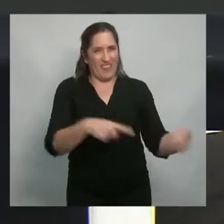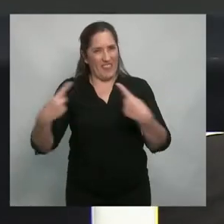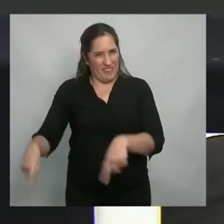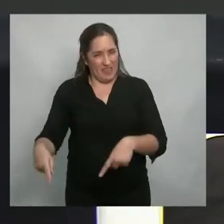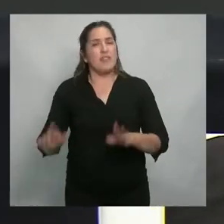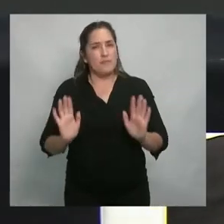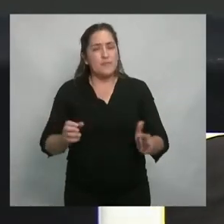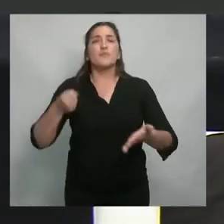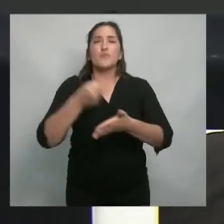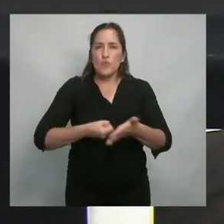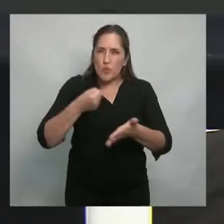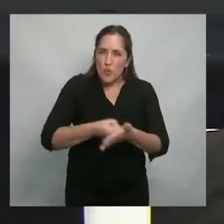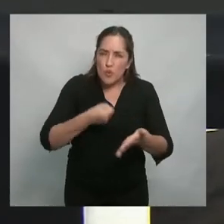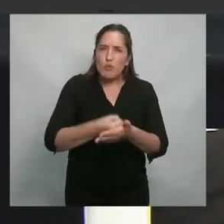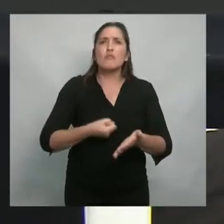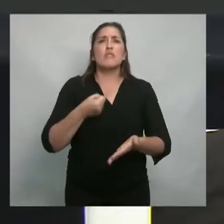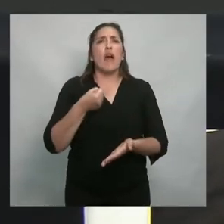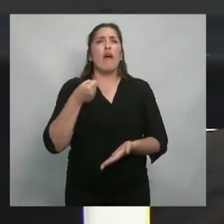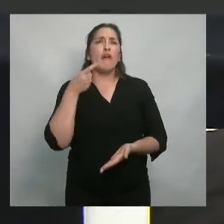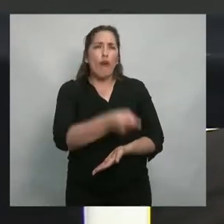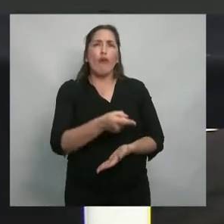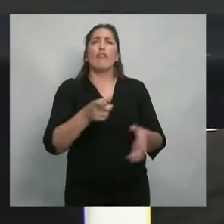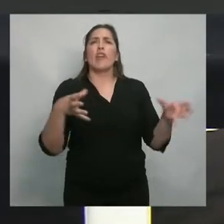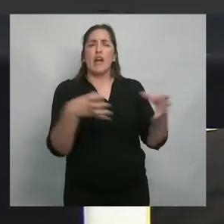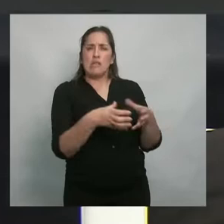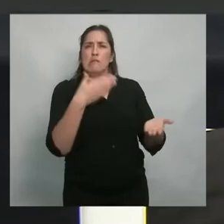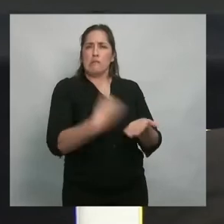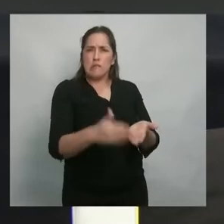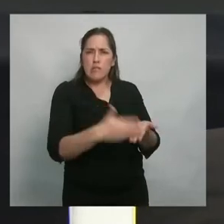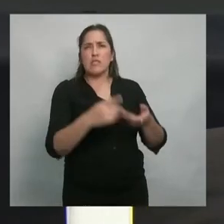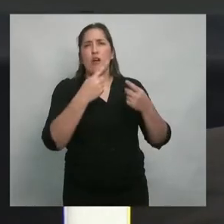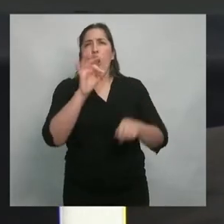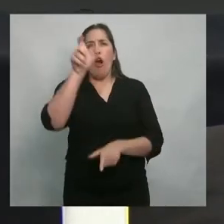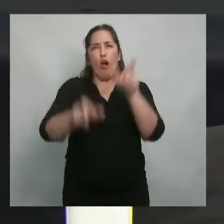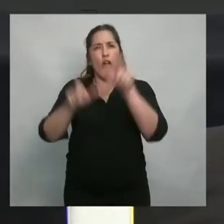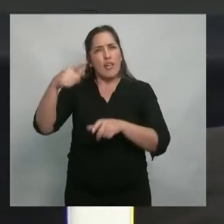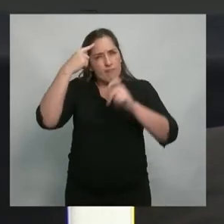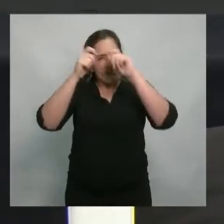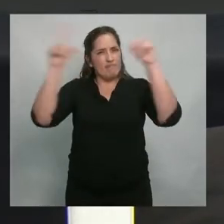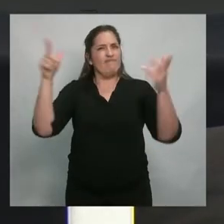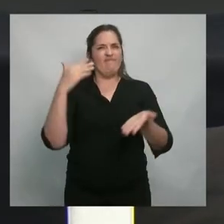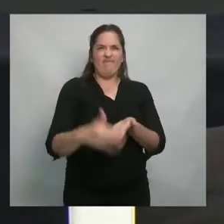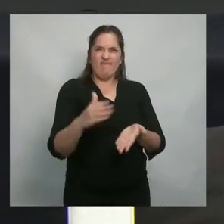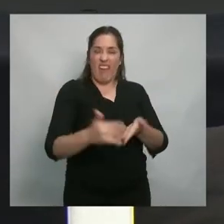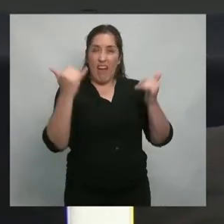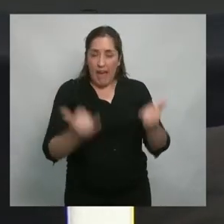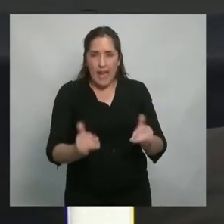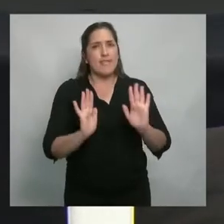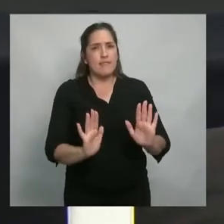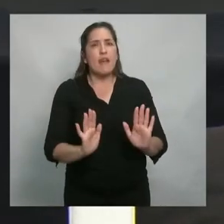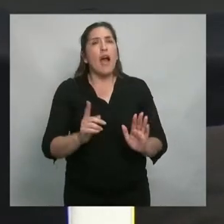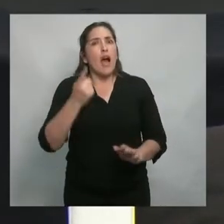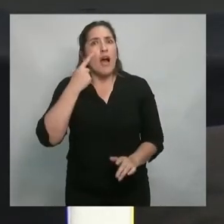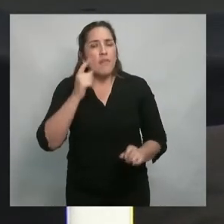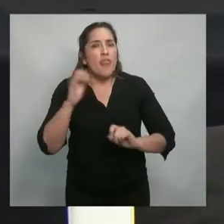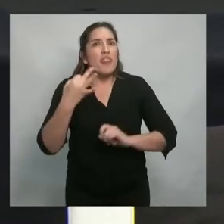luchas contra el racismo racista, digamos, debemos estar atentos de un tipo de